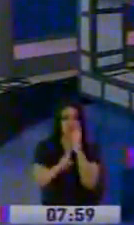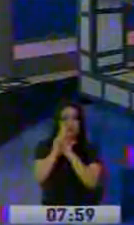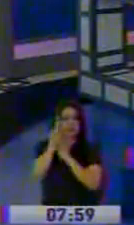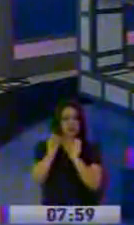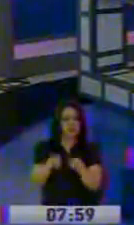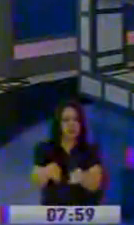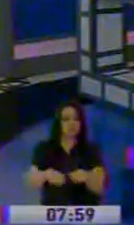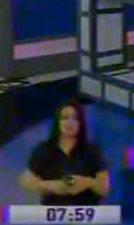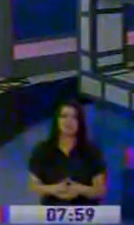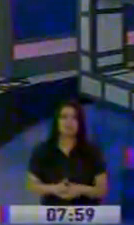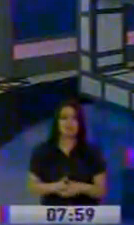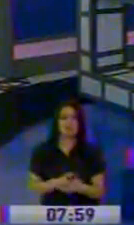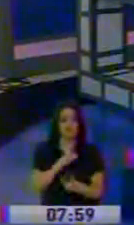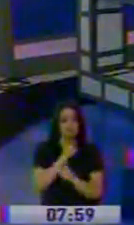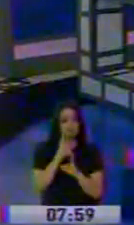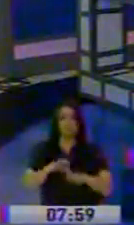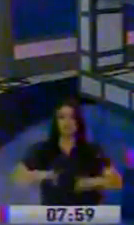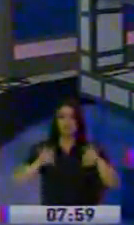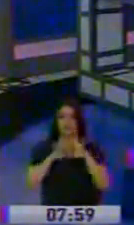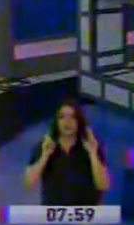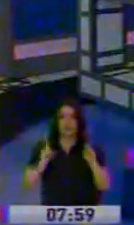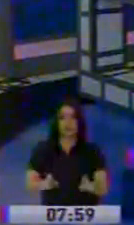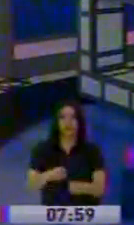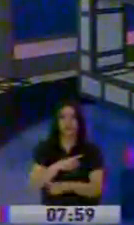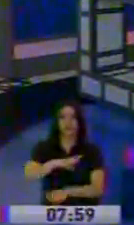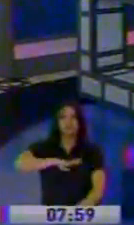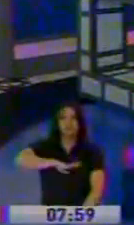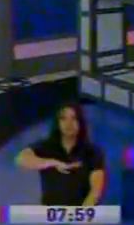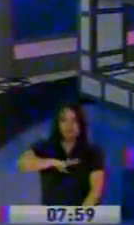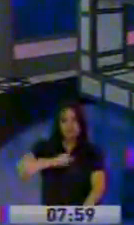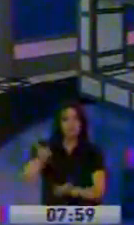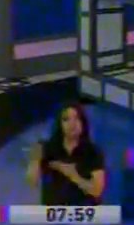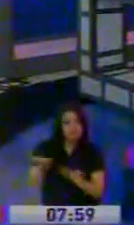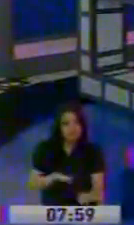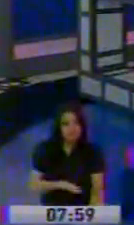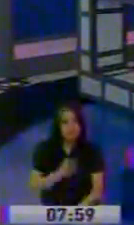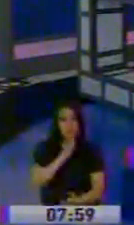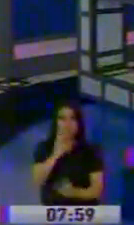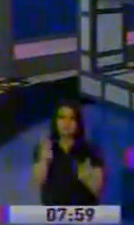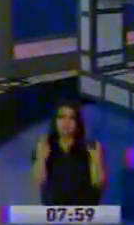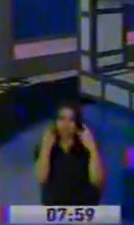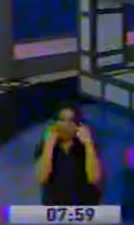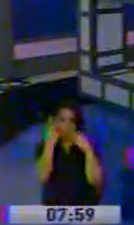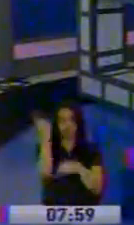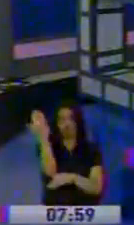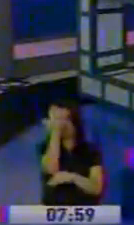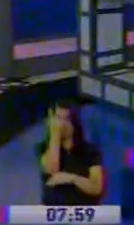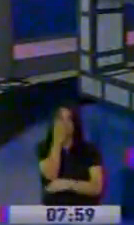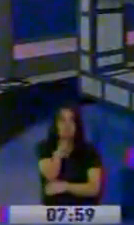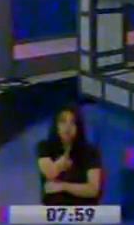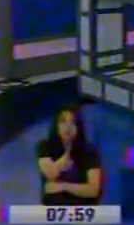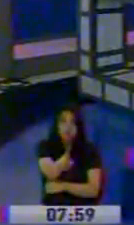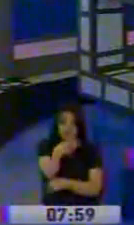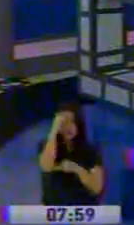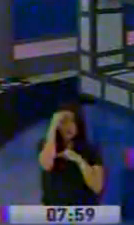Claro, eso es importante, así que al alcalde hay que decirle bienvenido, siempre está viéndonos, a las